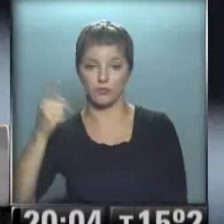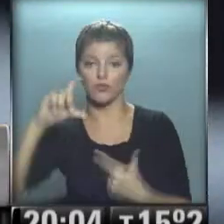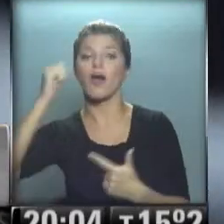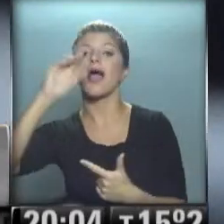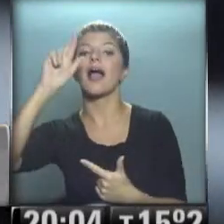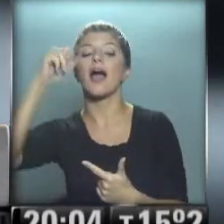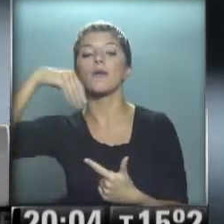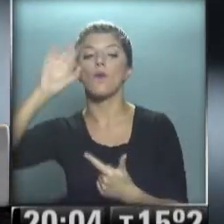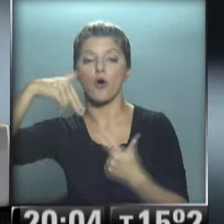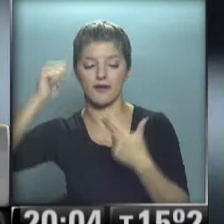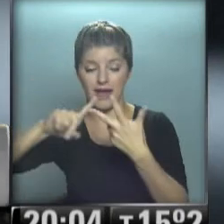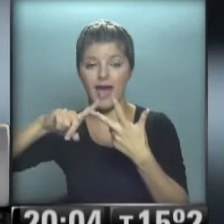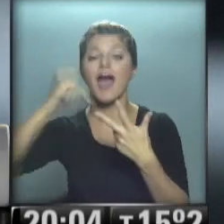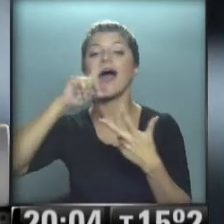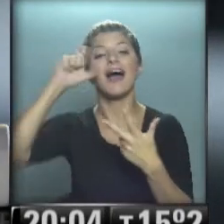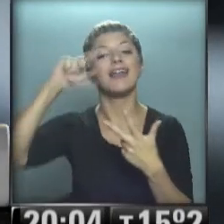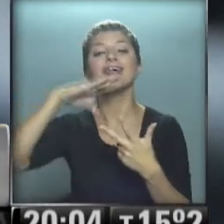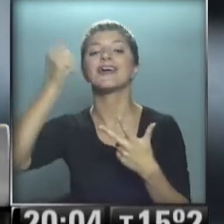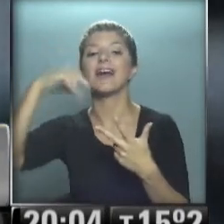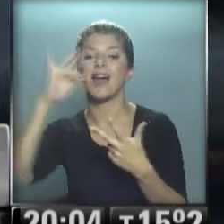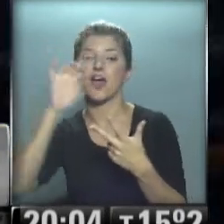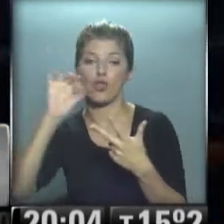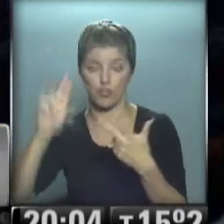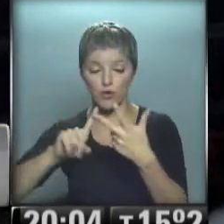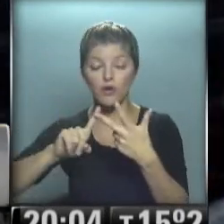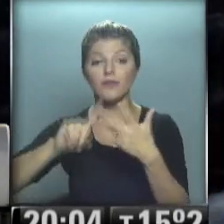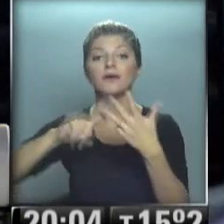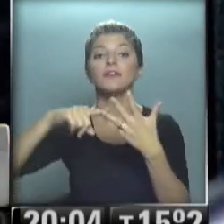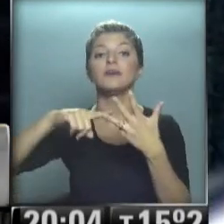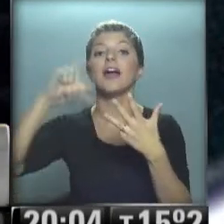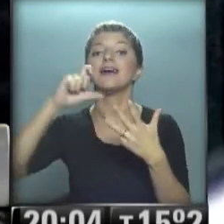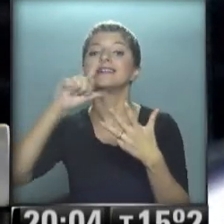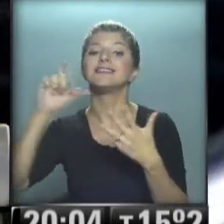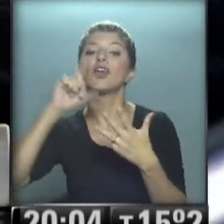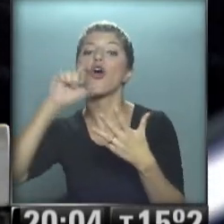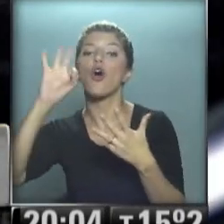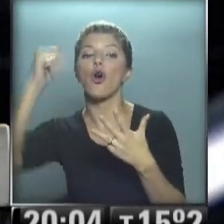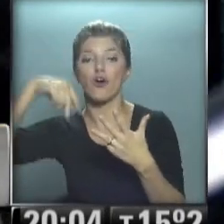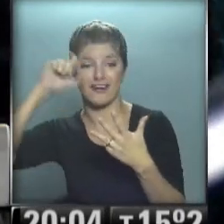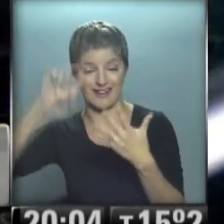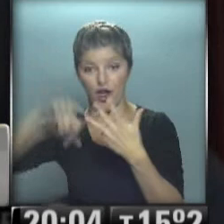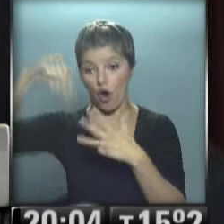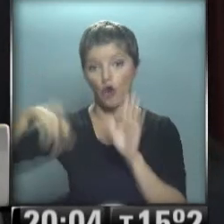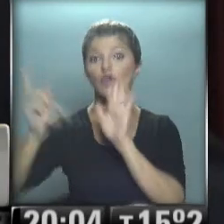a Alejandro Brandenbruele, cara visible de Olfand, y a Nicolás Chicone, dueño original de